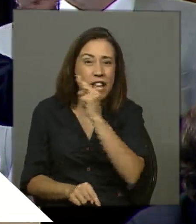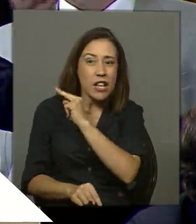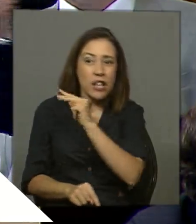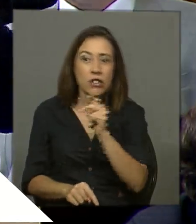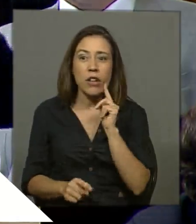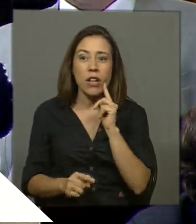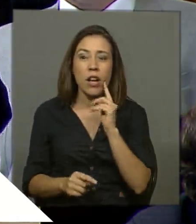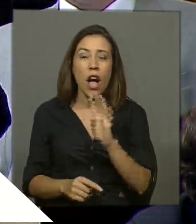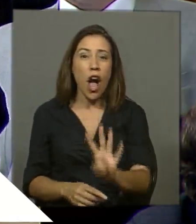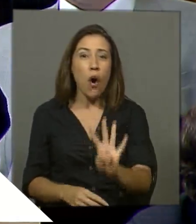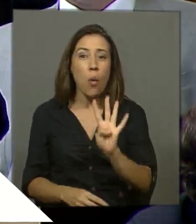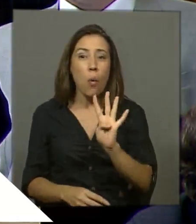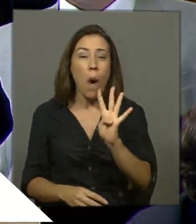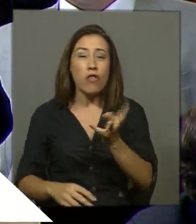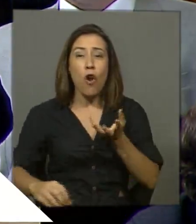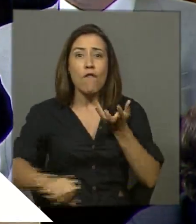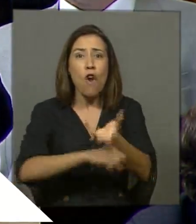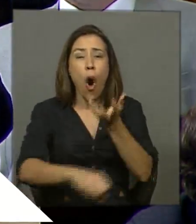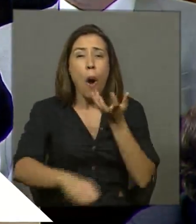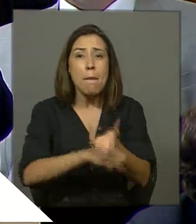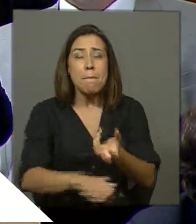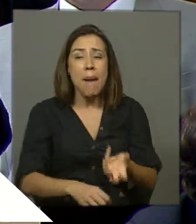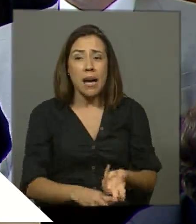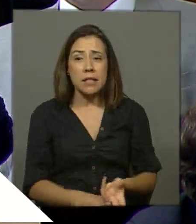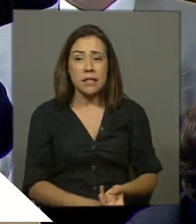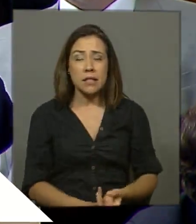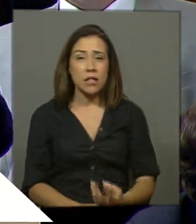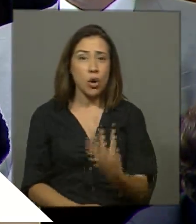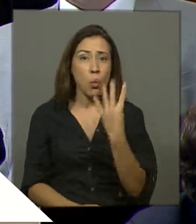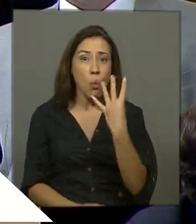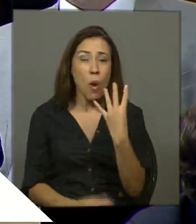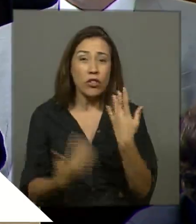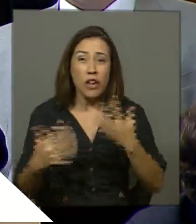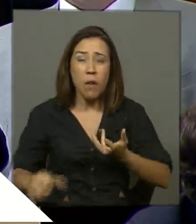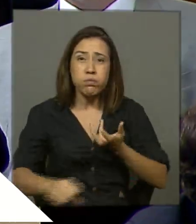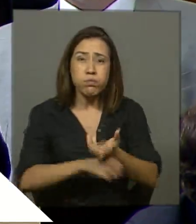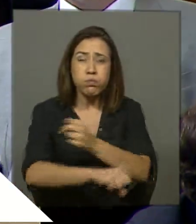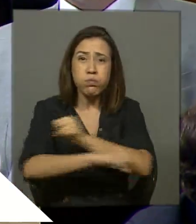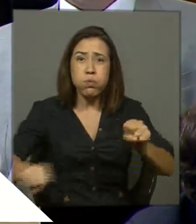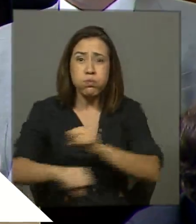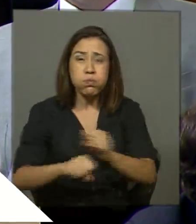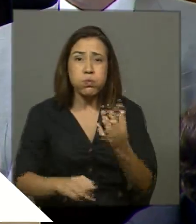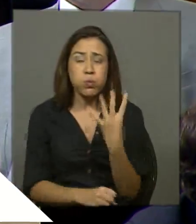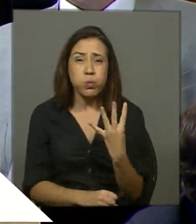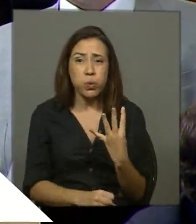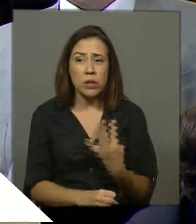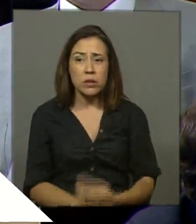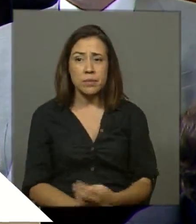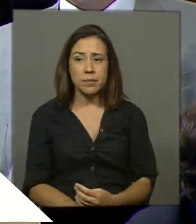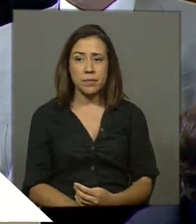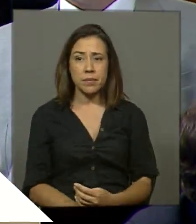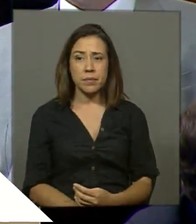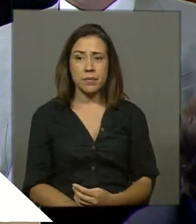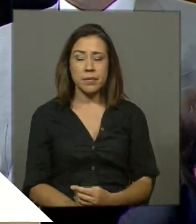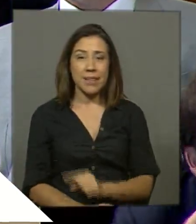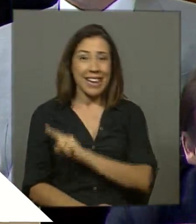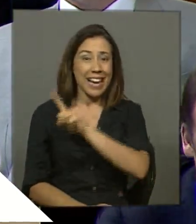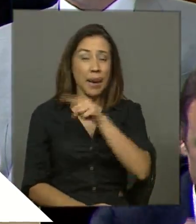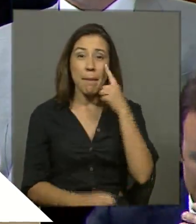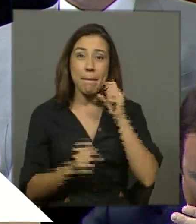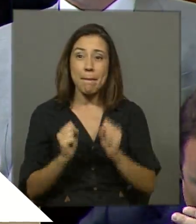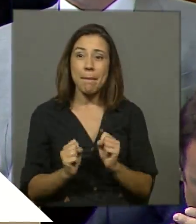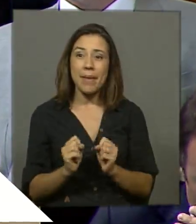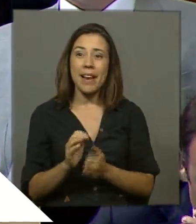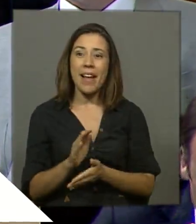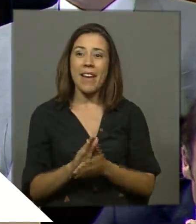han lanzado cuatro bombas cuatro bombas y sabe qué más ministro ellos para poder